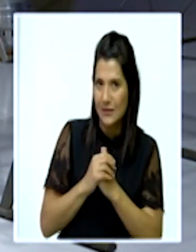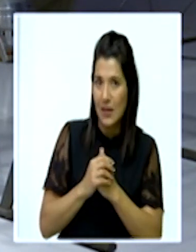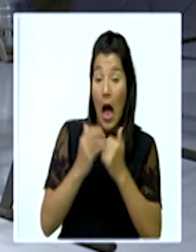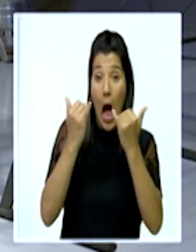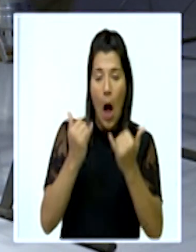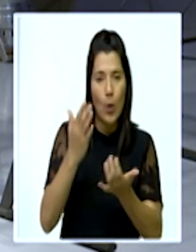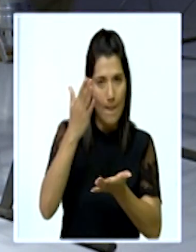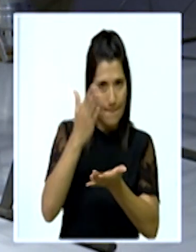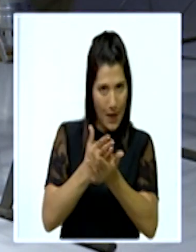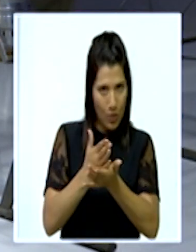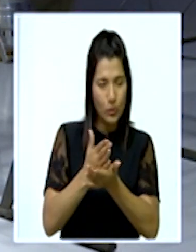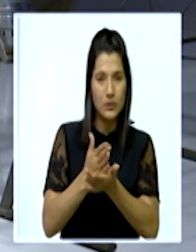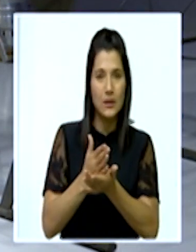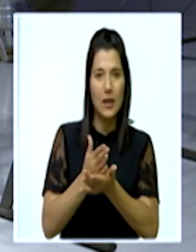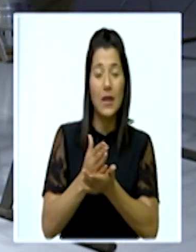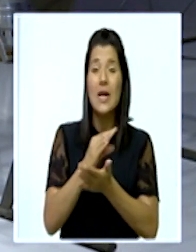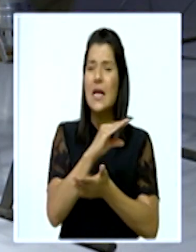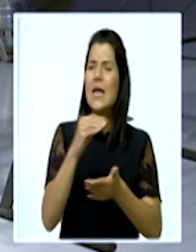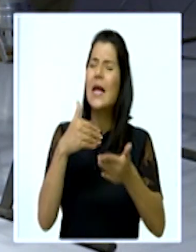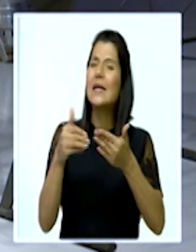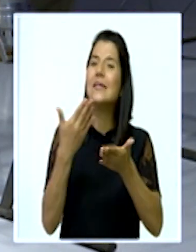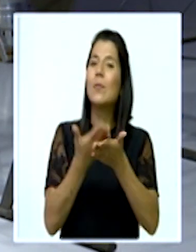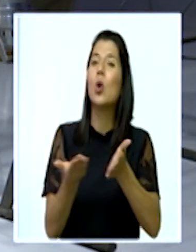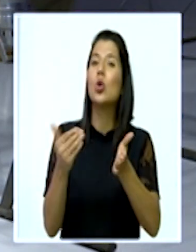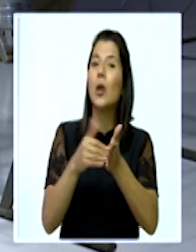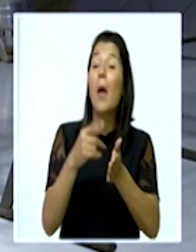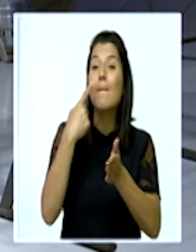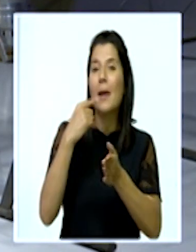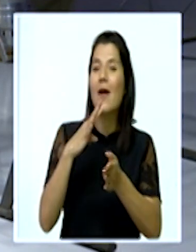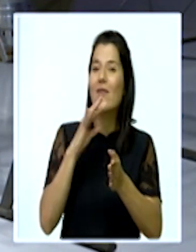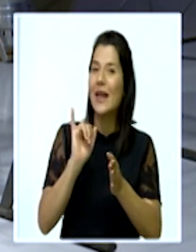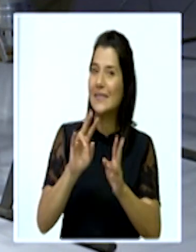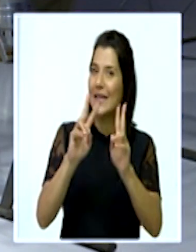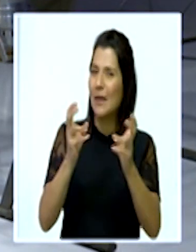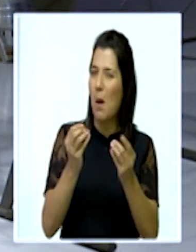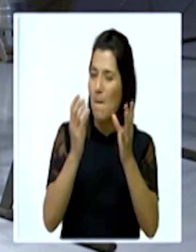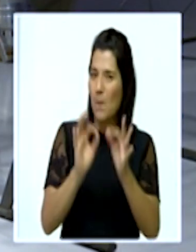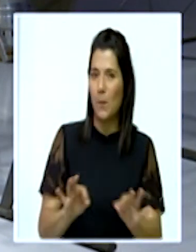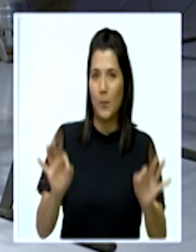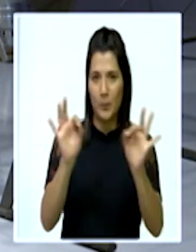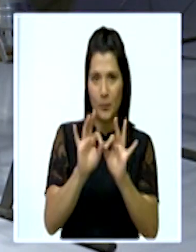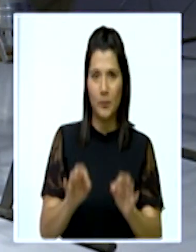nuestra primera pausa, y ya venimos para abordar este tema sumamente importante.